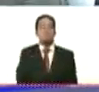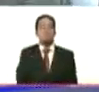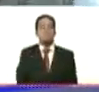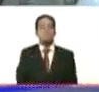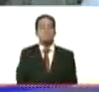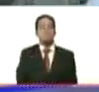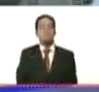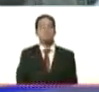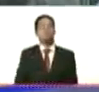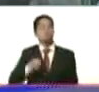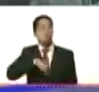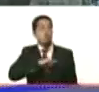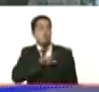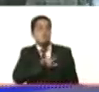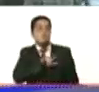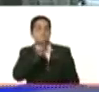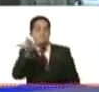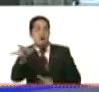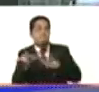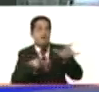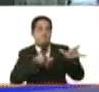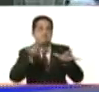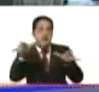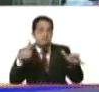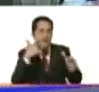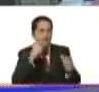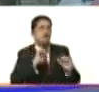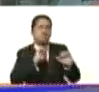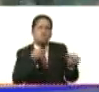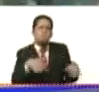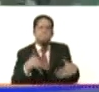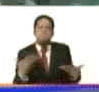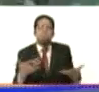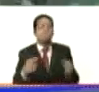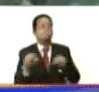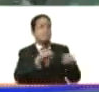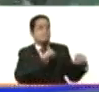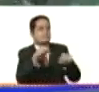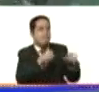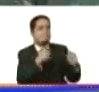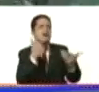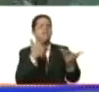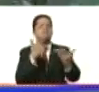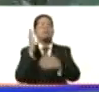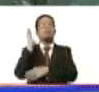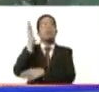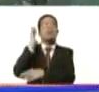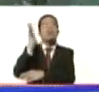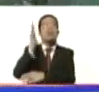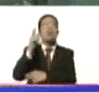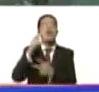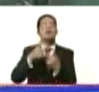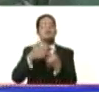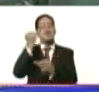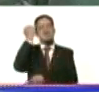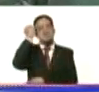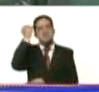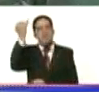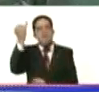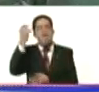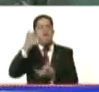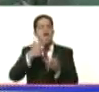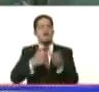Nos fuimos a fraguar con sacrificio, con ideas,